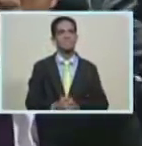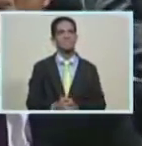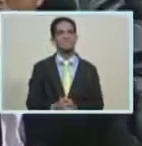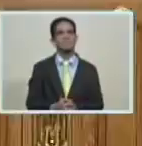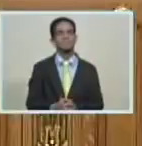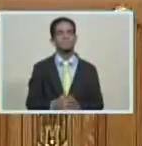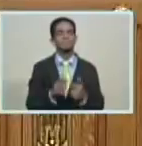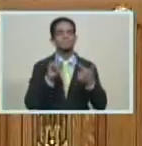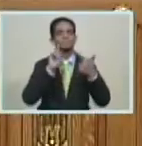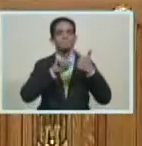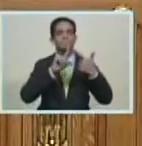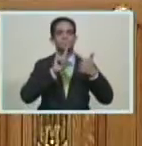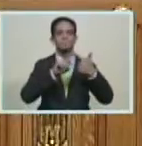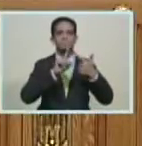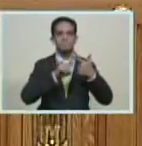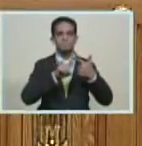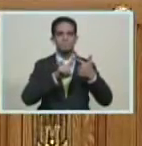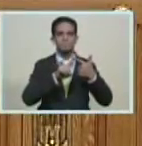Segunda línea